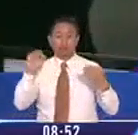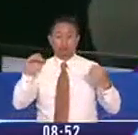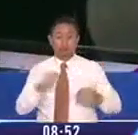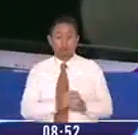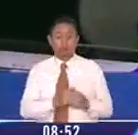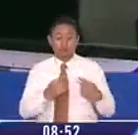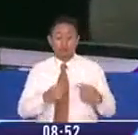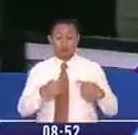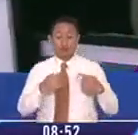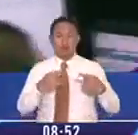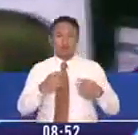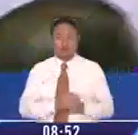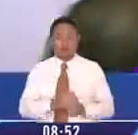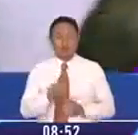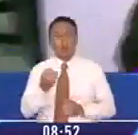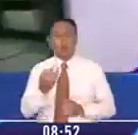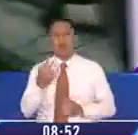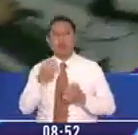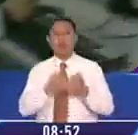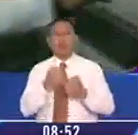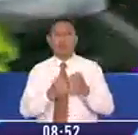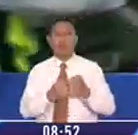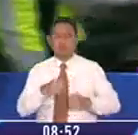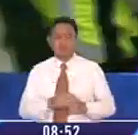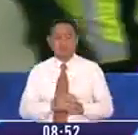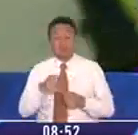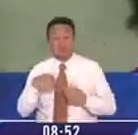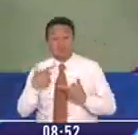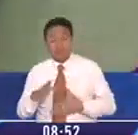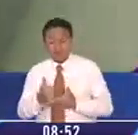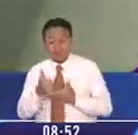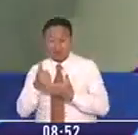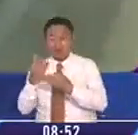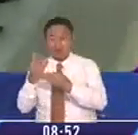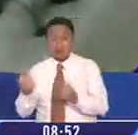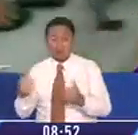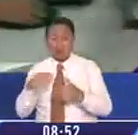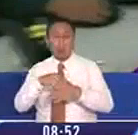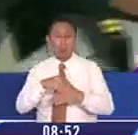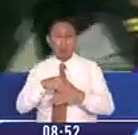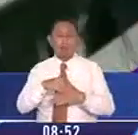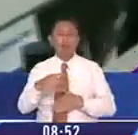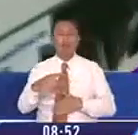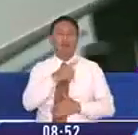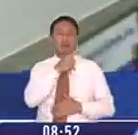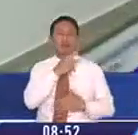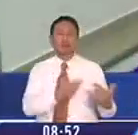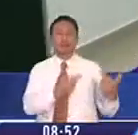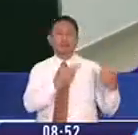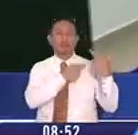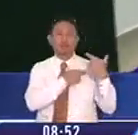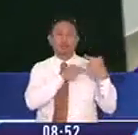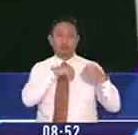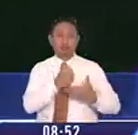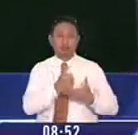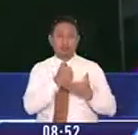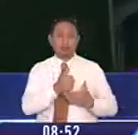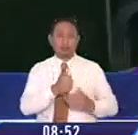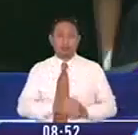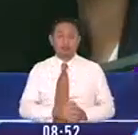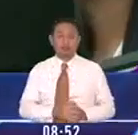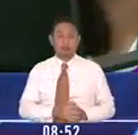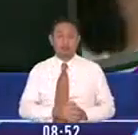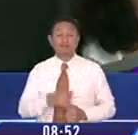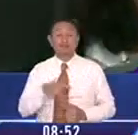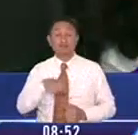día y al momento el total de incidentes, cuántos ya han sido atendidos, cuántos están pendientes, qué institución está a cargo a nivel municipal de dar esa respuesta y el